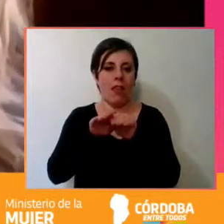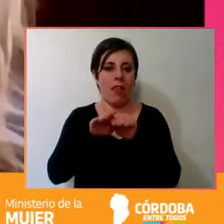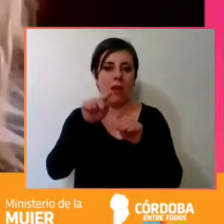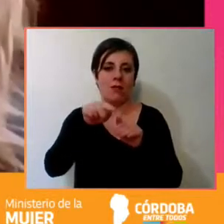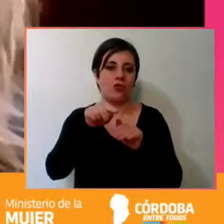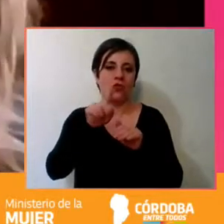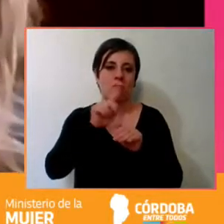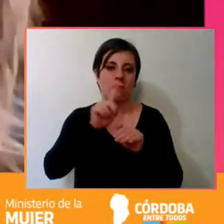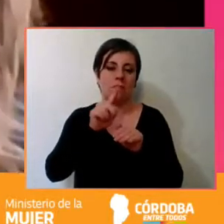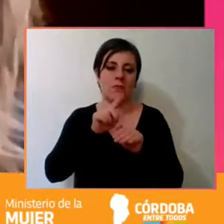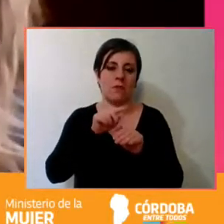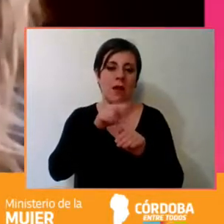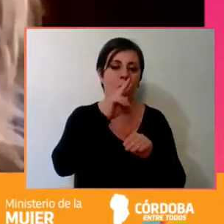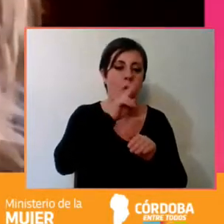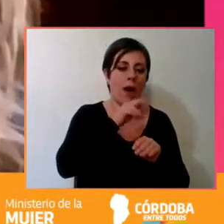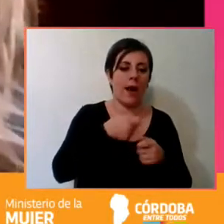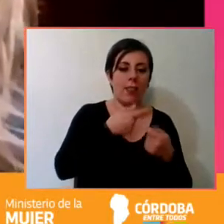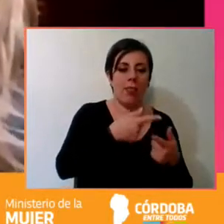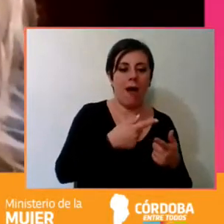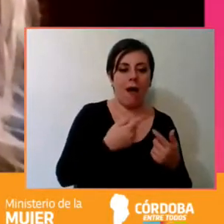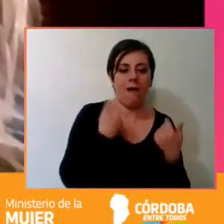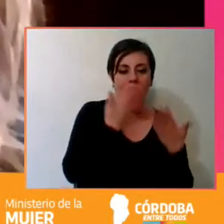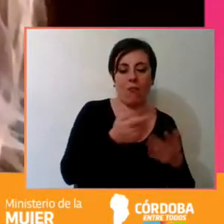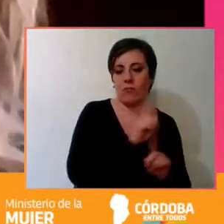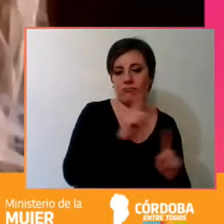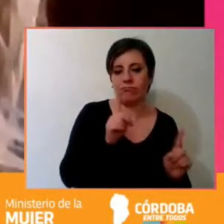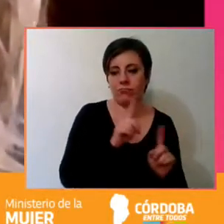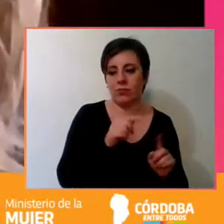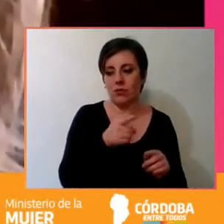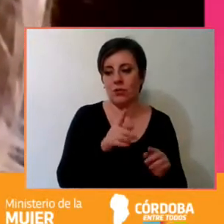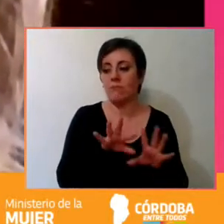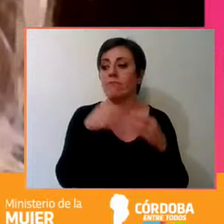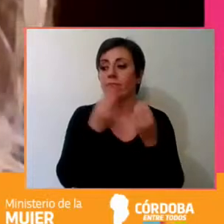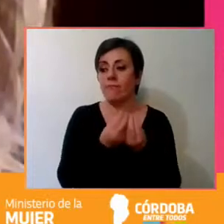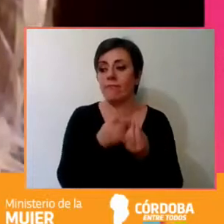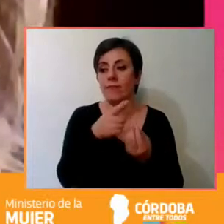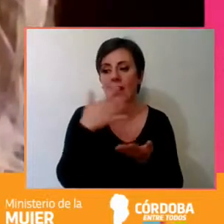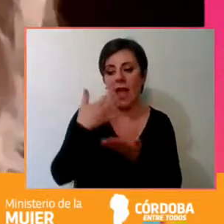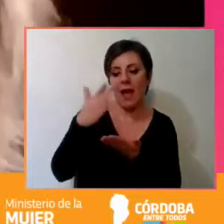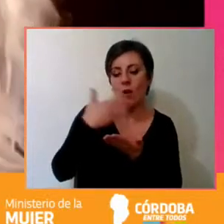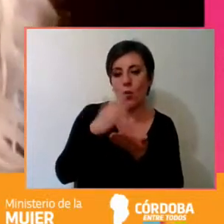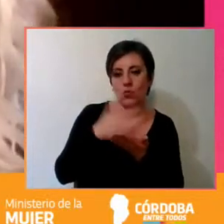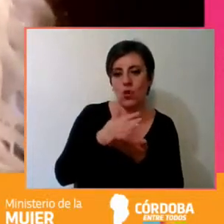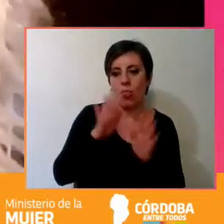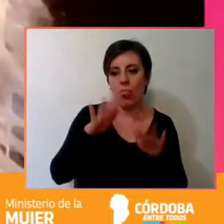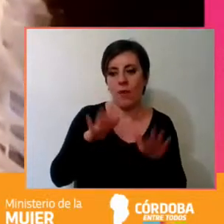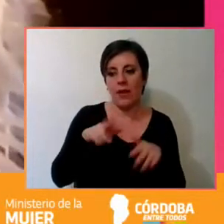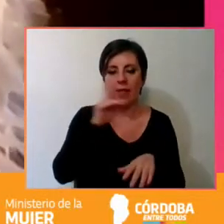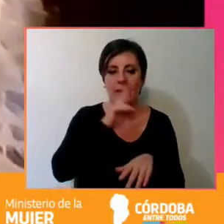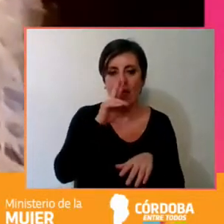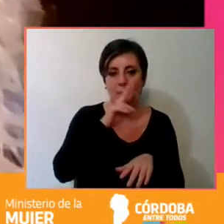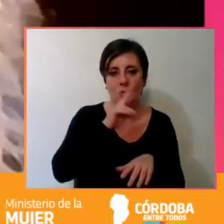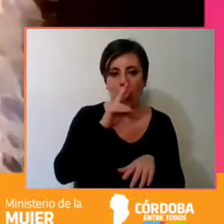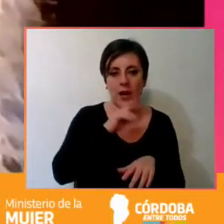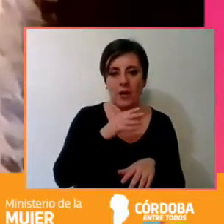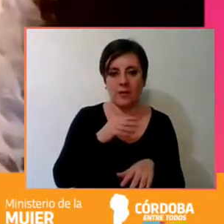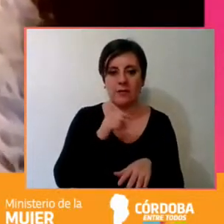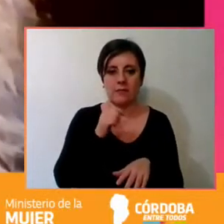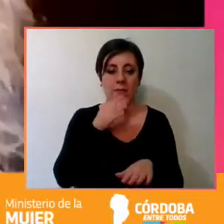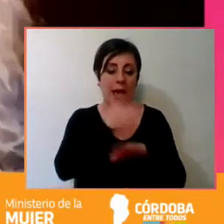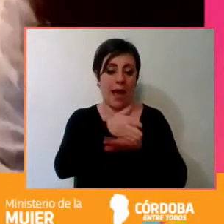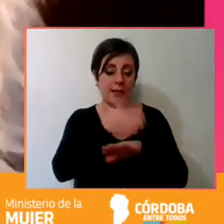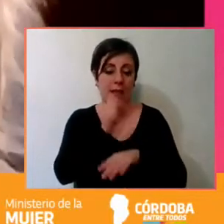le llega a las mujeres, y entonces se produce una suerte de exclusión y de debilidad de las mujeres para accesar a sus